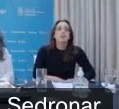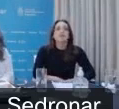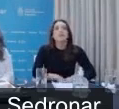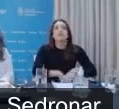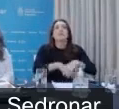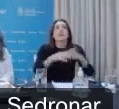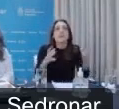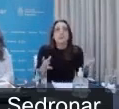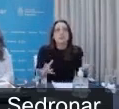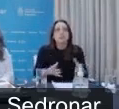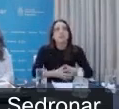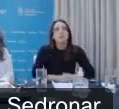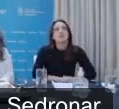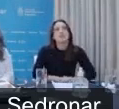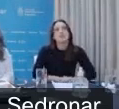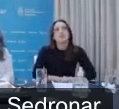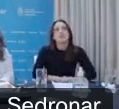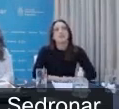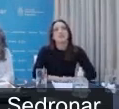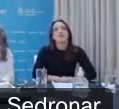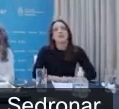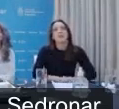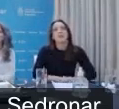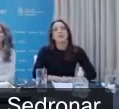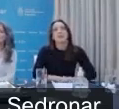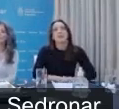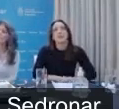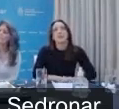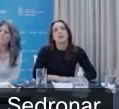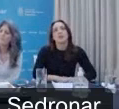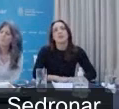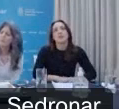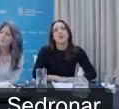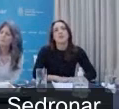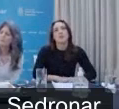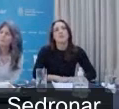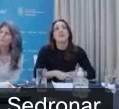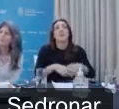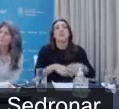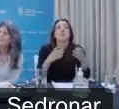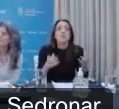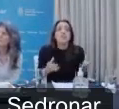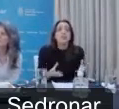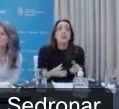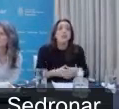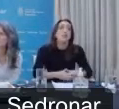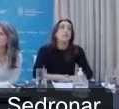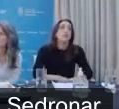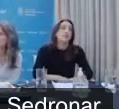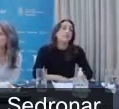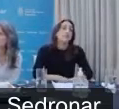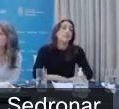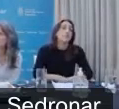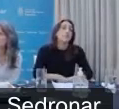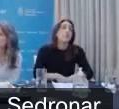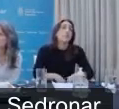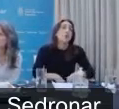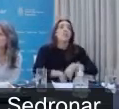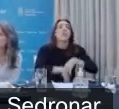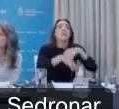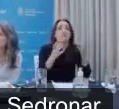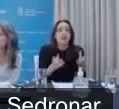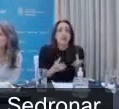Bien, con estas salvedades, ¿no?, de intentar corrernos de una postura más reduccionista o este intento